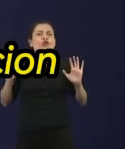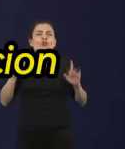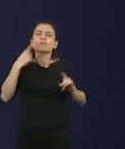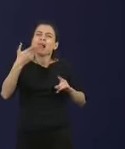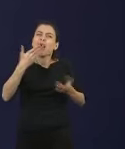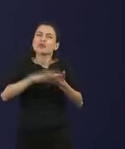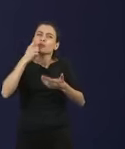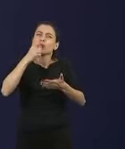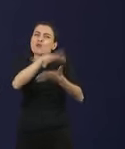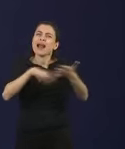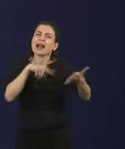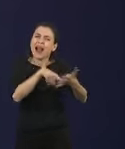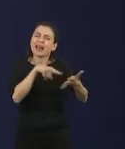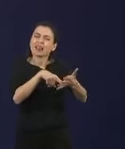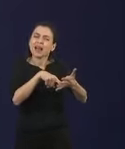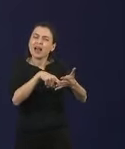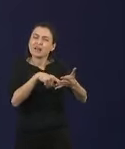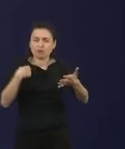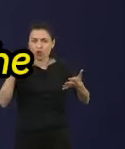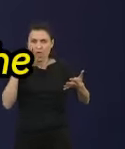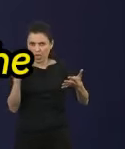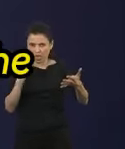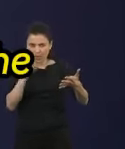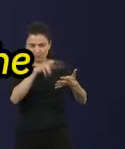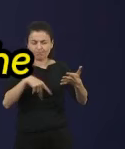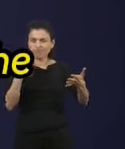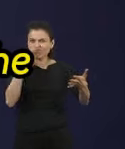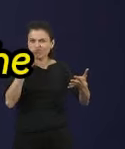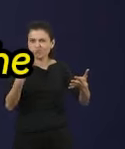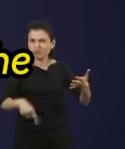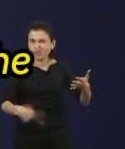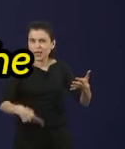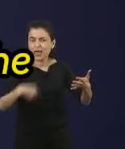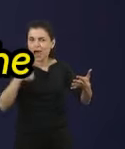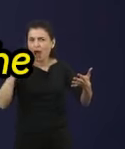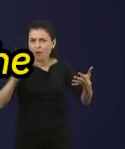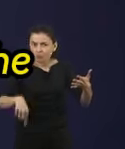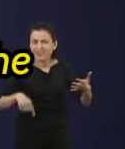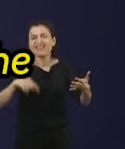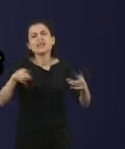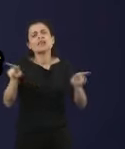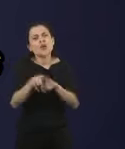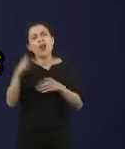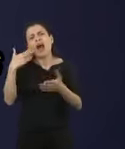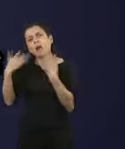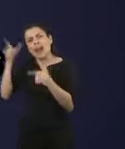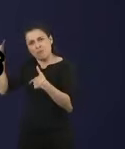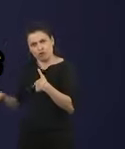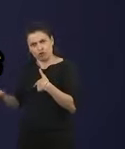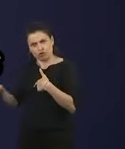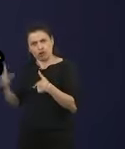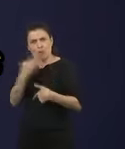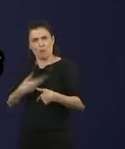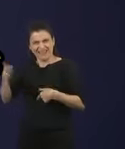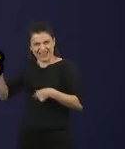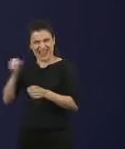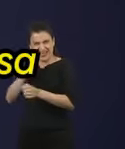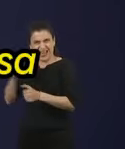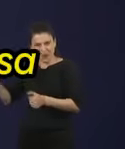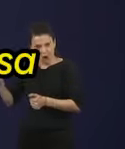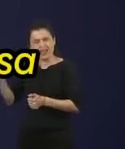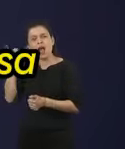que mencioná la cual no leí pero por algunas conversaciones que he tenido con él eh Bueno efectivamente aerolíneas